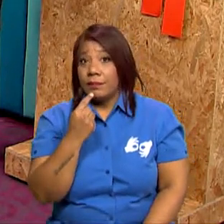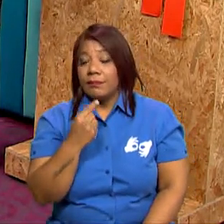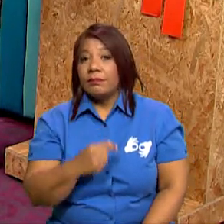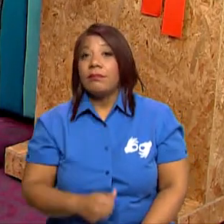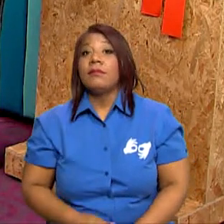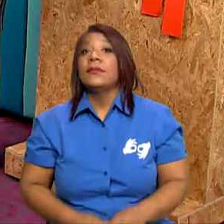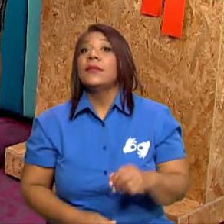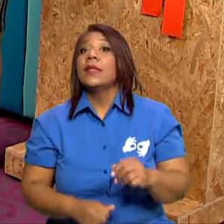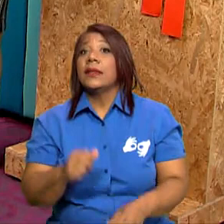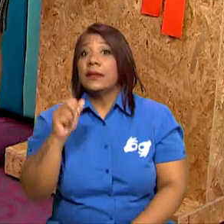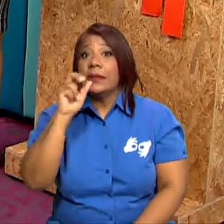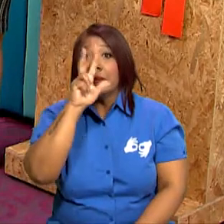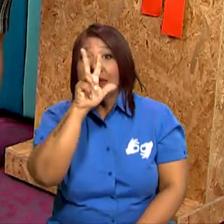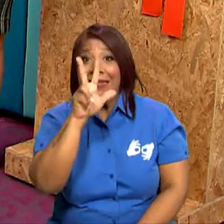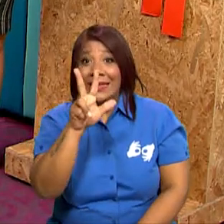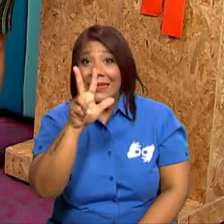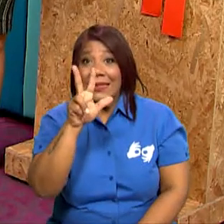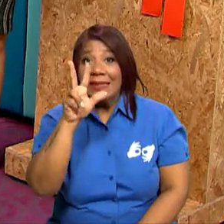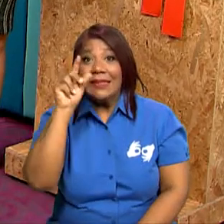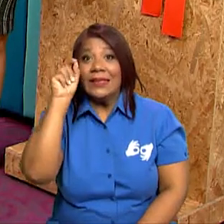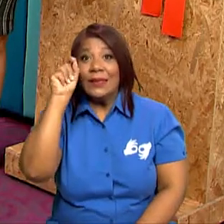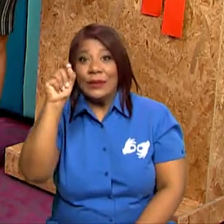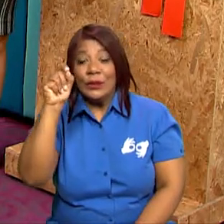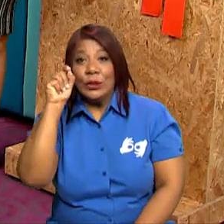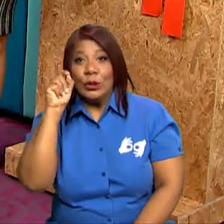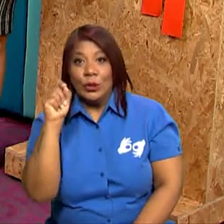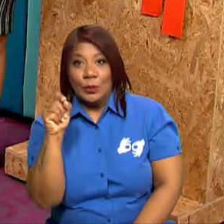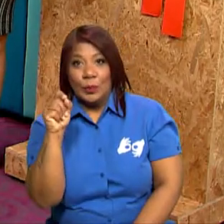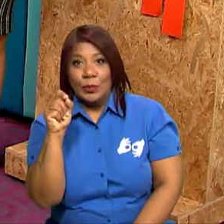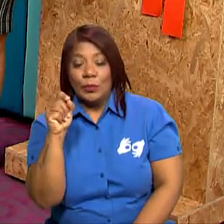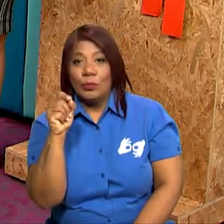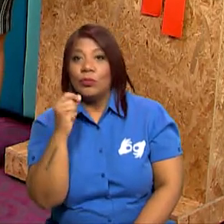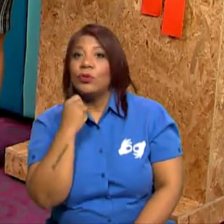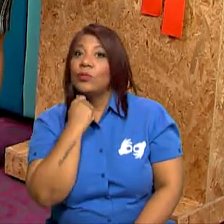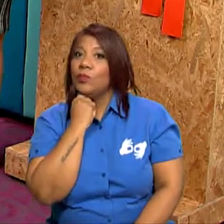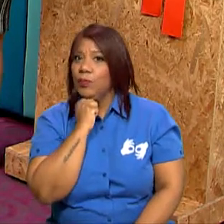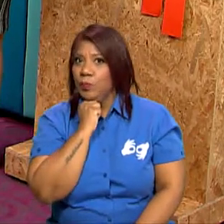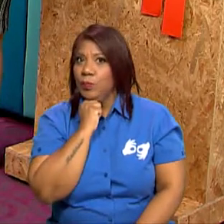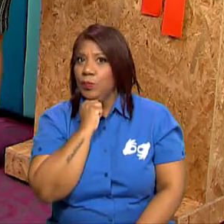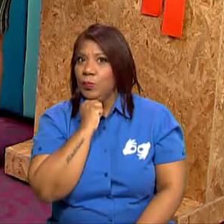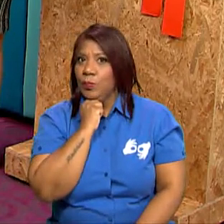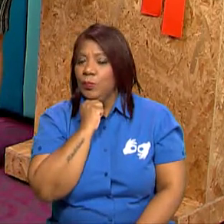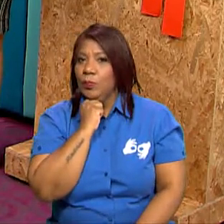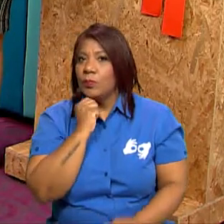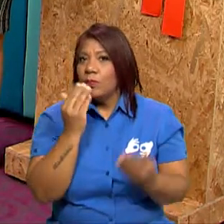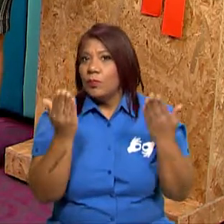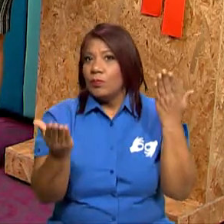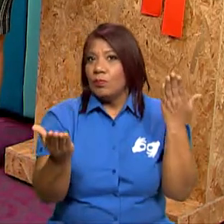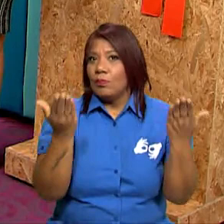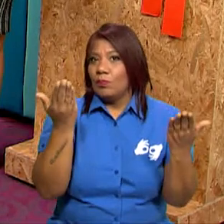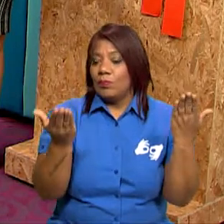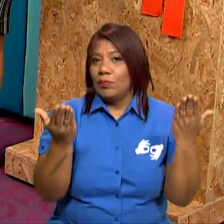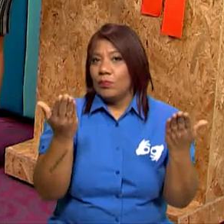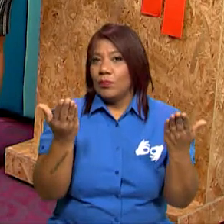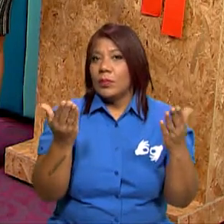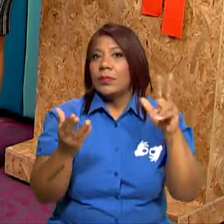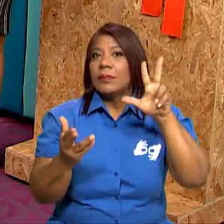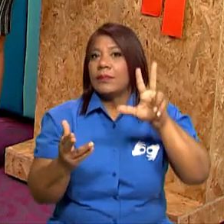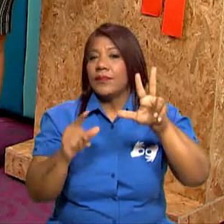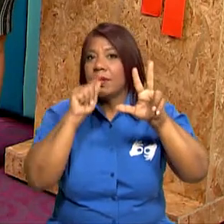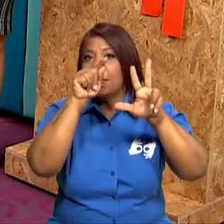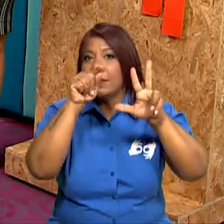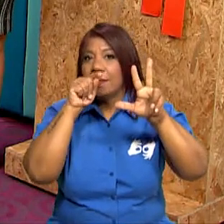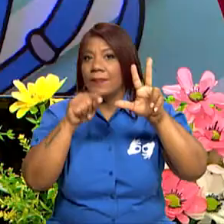3, 2 puntos, y luego ponemos la segunda cantidad a comparar, que es el 5. Maestra, eso se